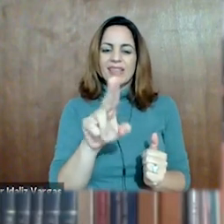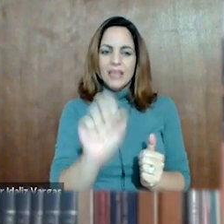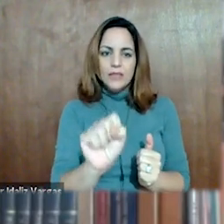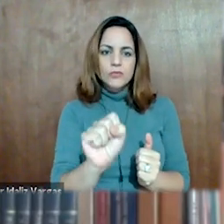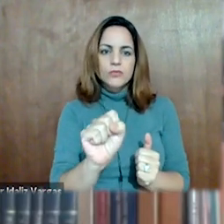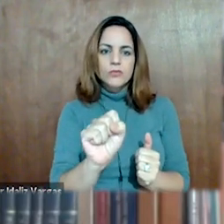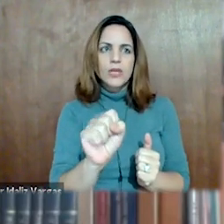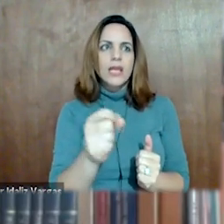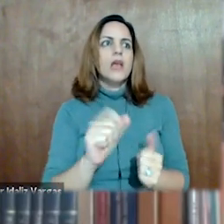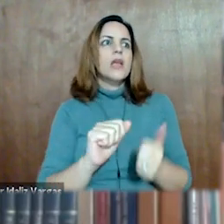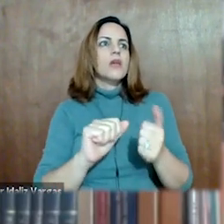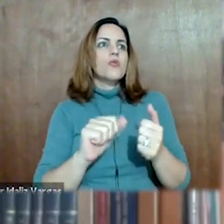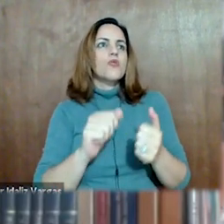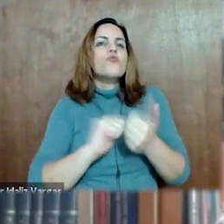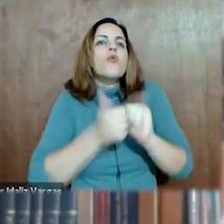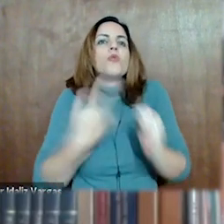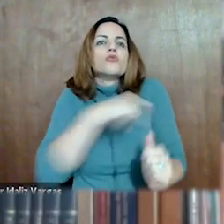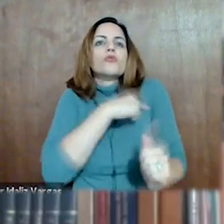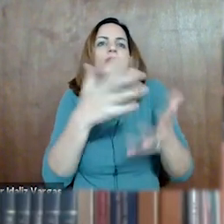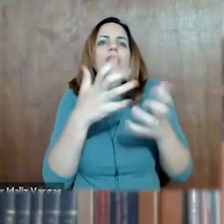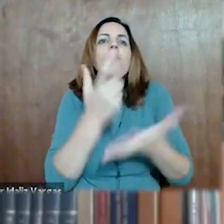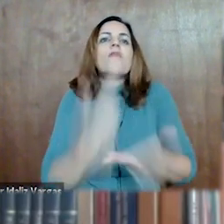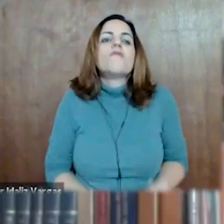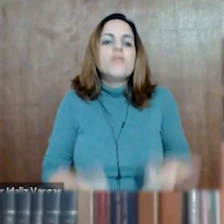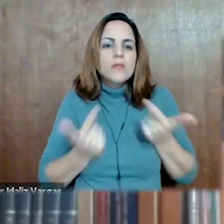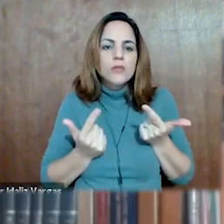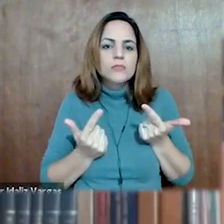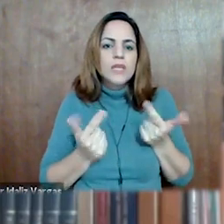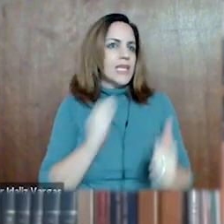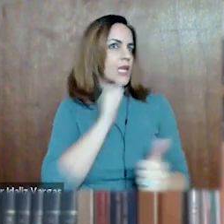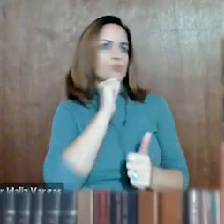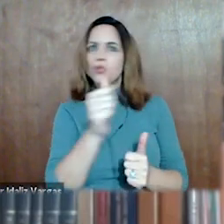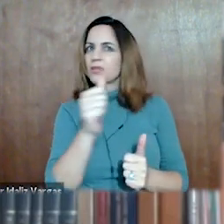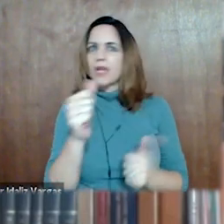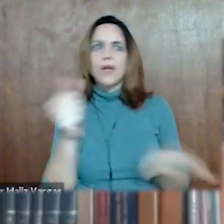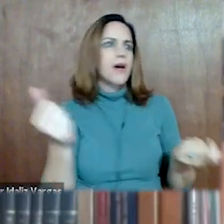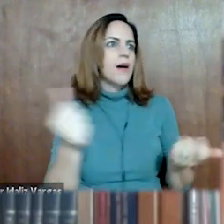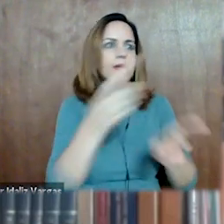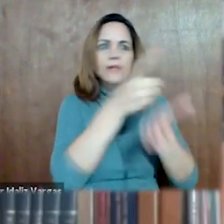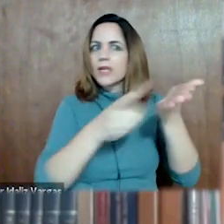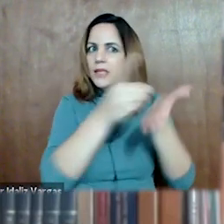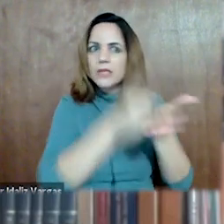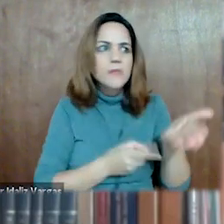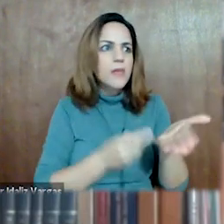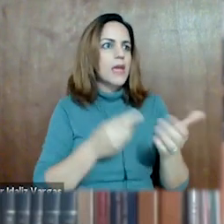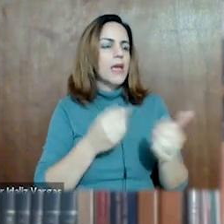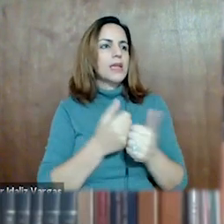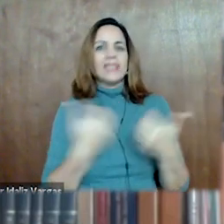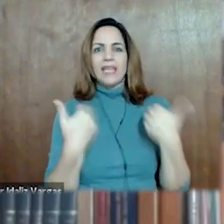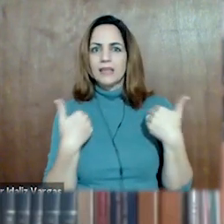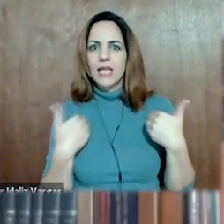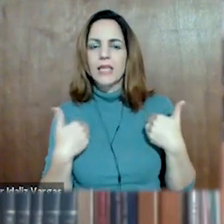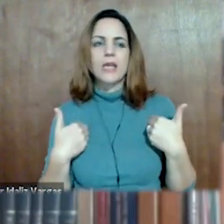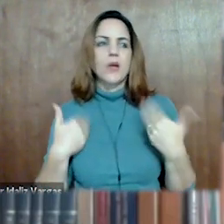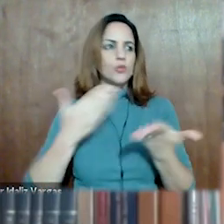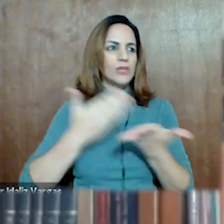que queremos vivir. Una sociedad que no sea neoliberal, que no sea racista, una sociedad que impulse desarrollo sostenible,